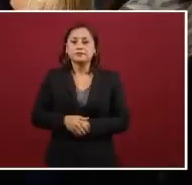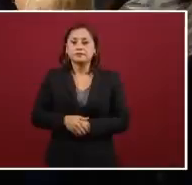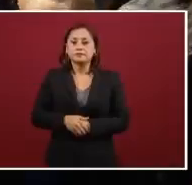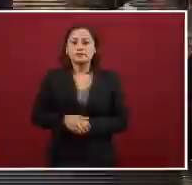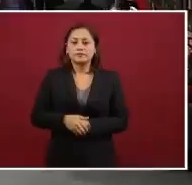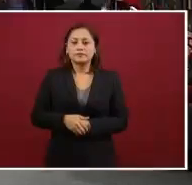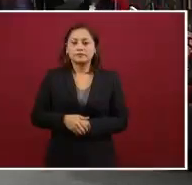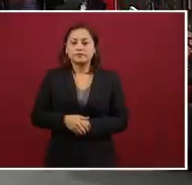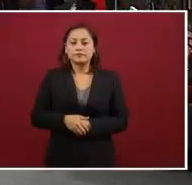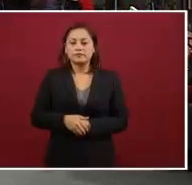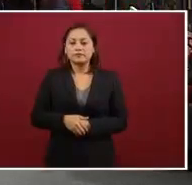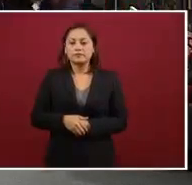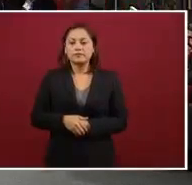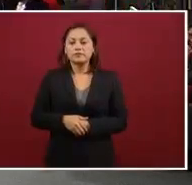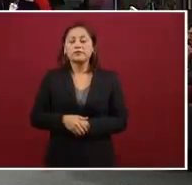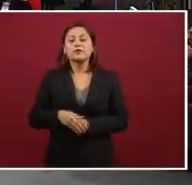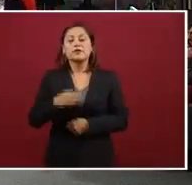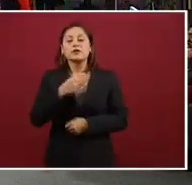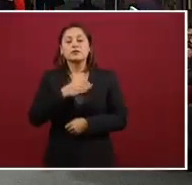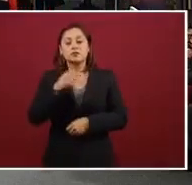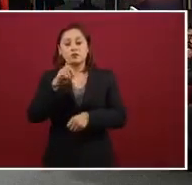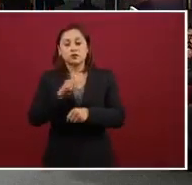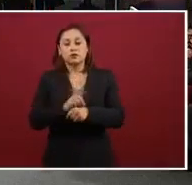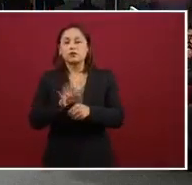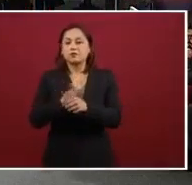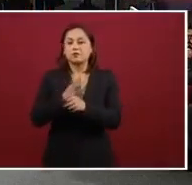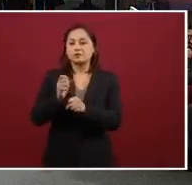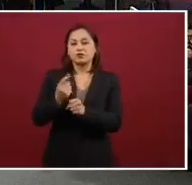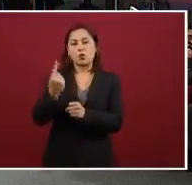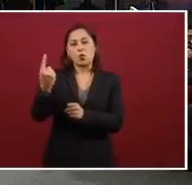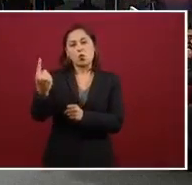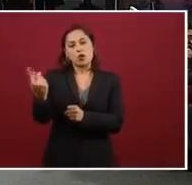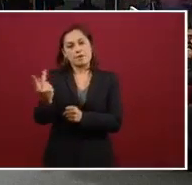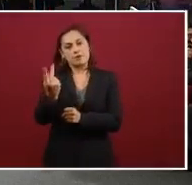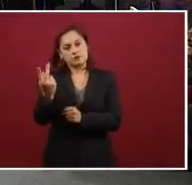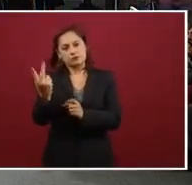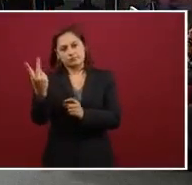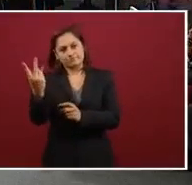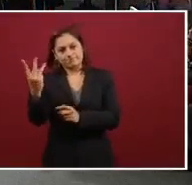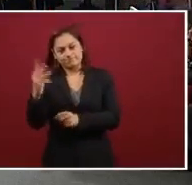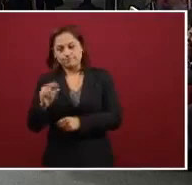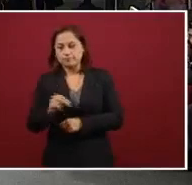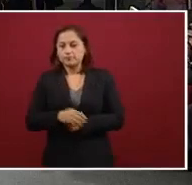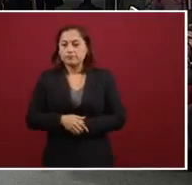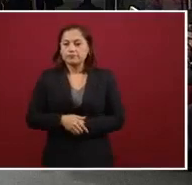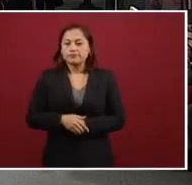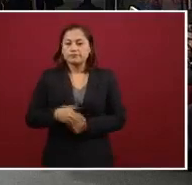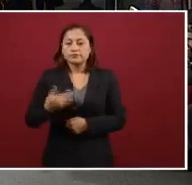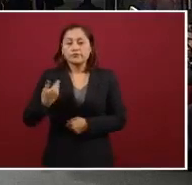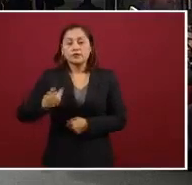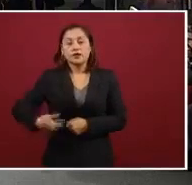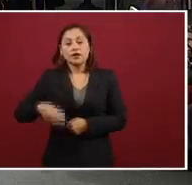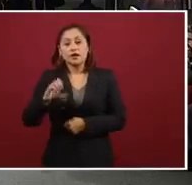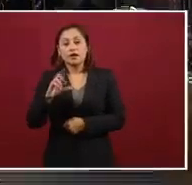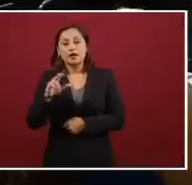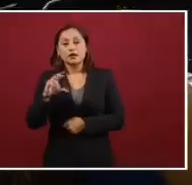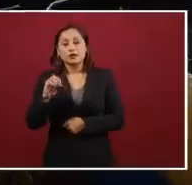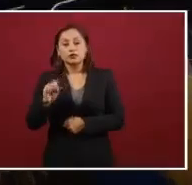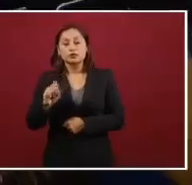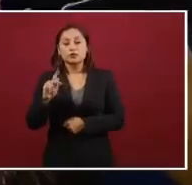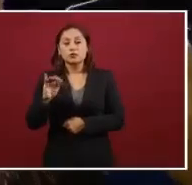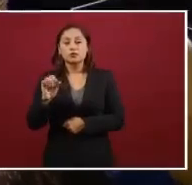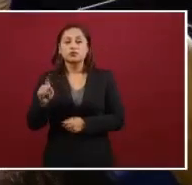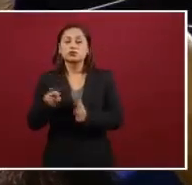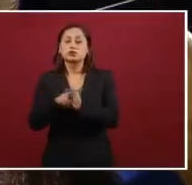Gracias. Sí, ahorita. Buenos días, secretario. Por eso les pido que sea una por cada quien, si no nos da tiempo. Bueno, secretario de Relaciones, Carlos Pozos, de la revista Petróleo y